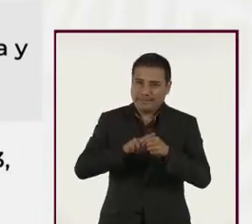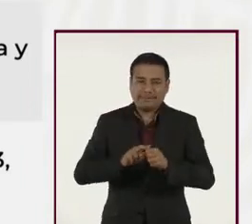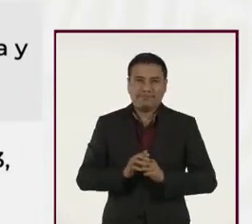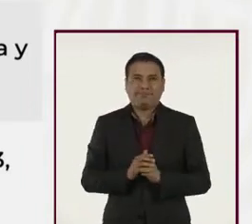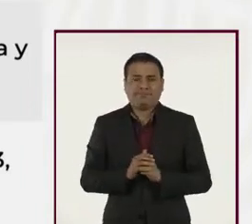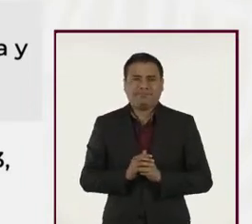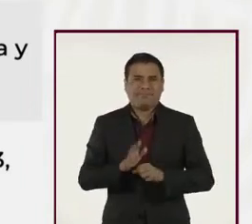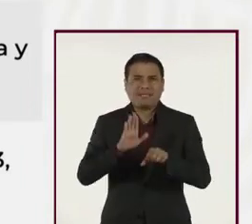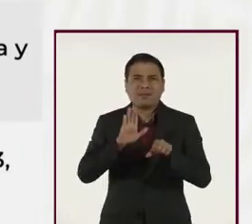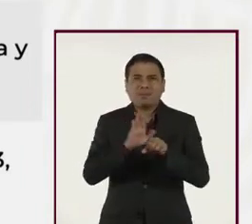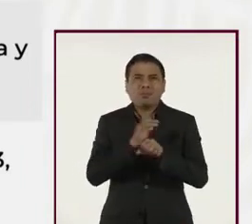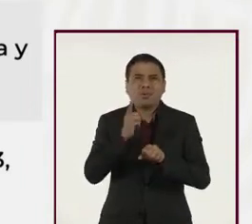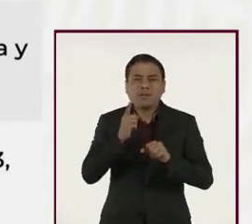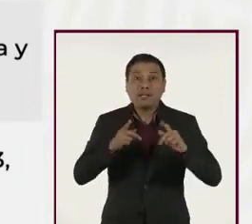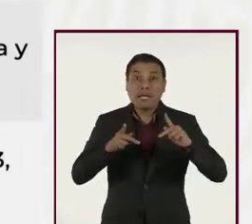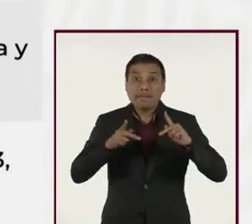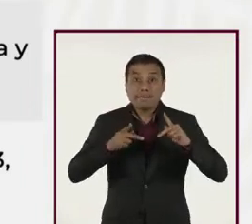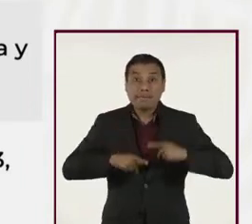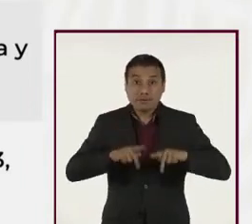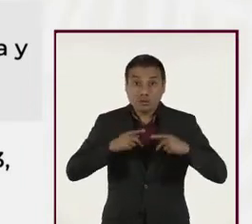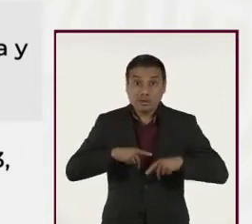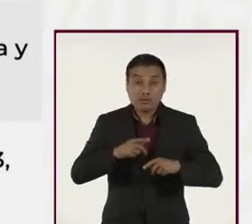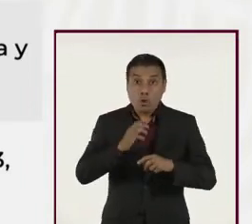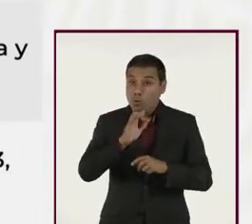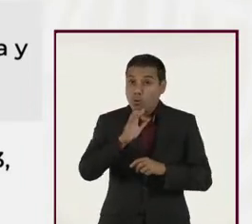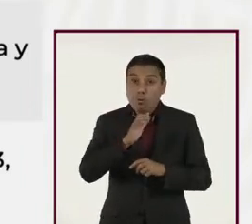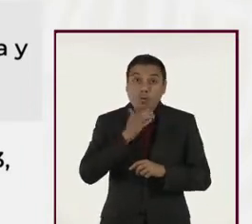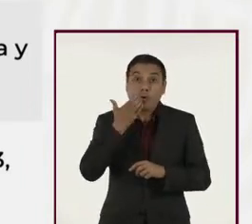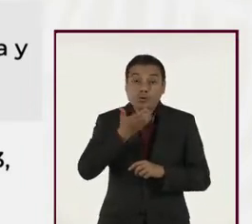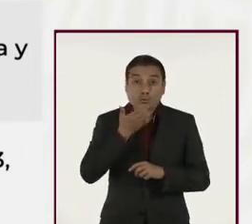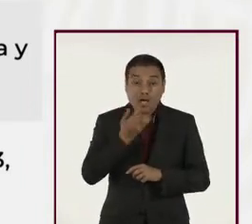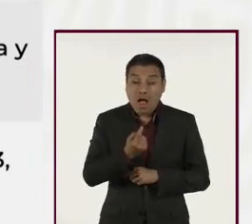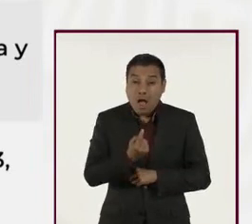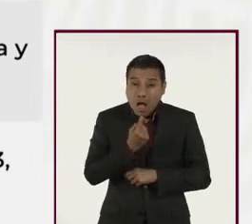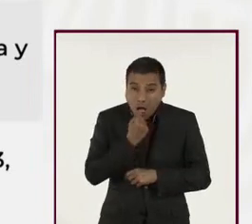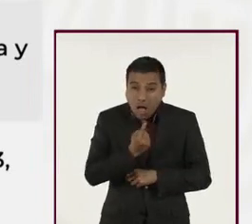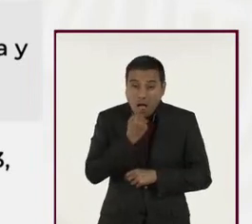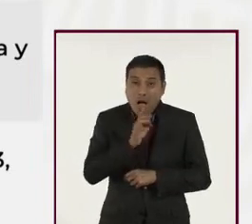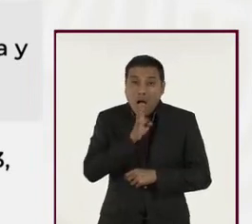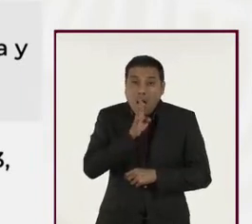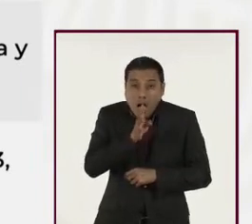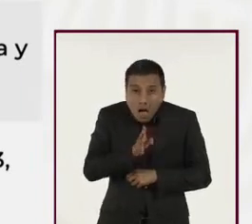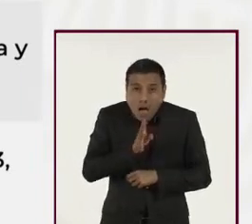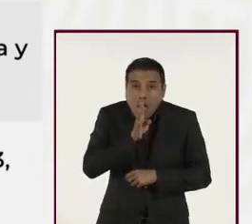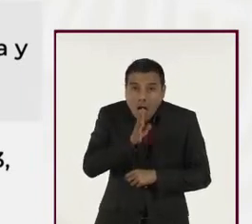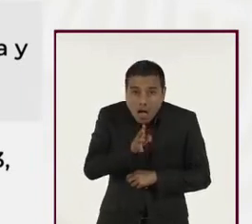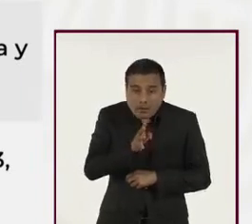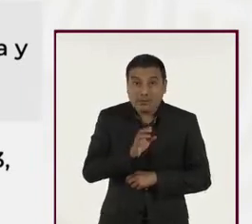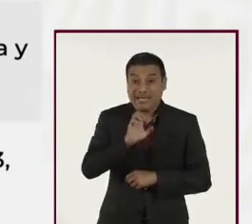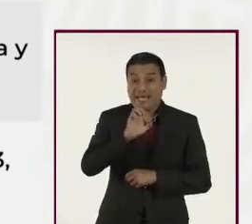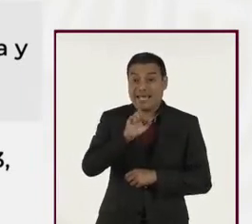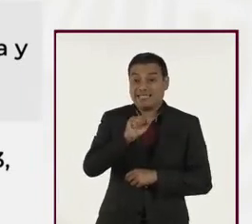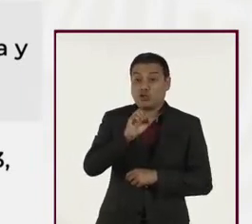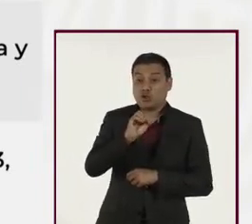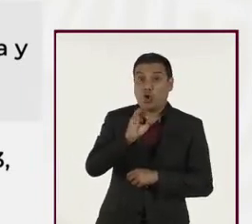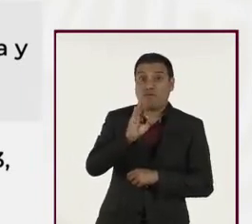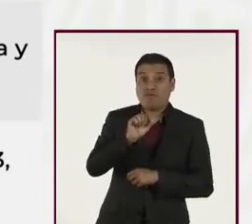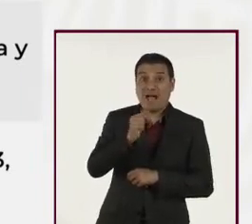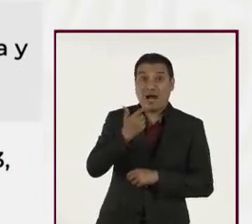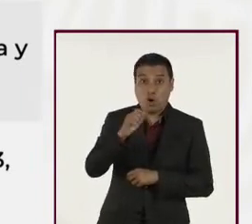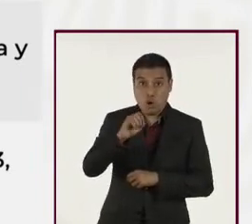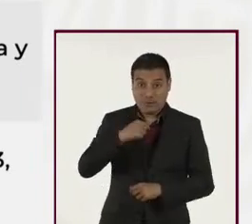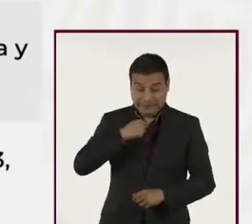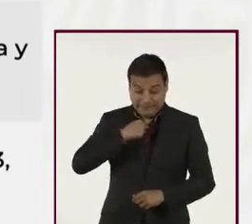induciendo el vómito de manera constante, algo que llega a lesionarse de manera severa es el esófago y el estómago y puede llegar a haber hasta